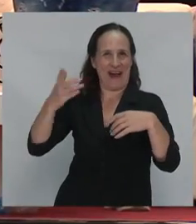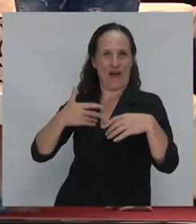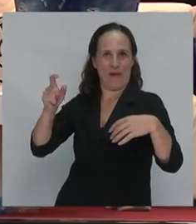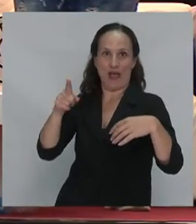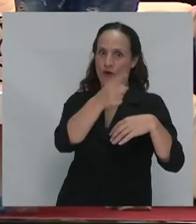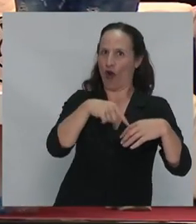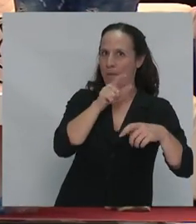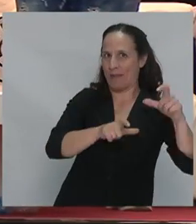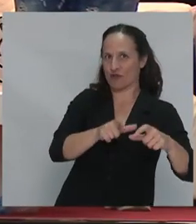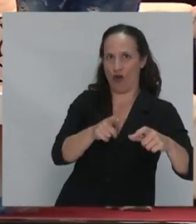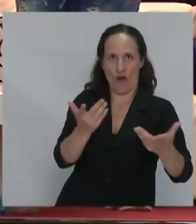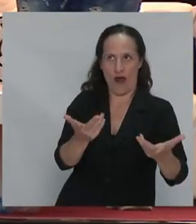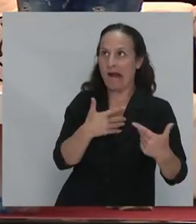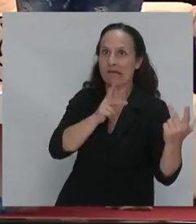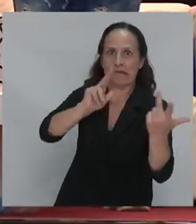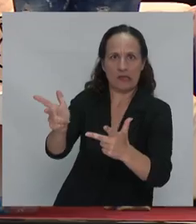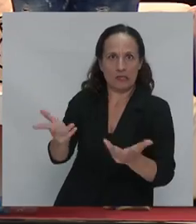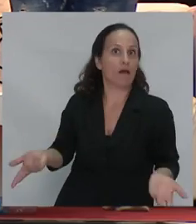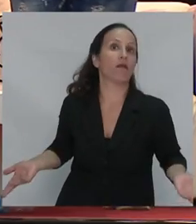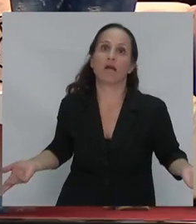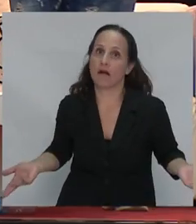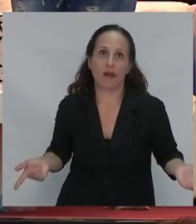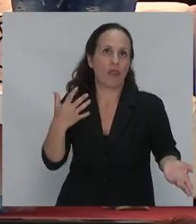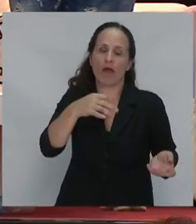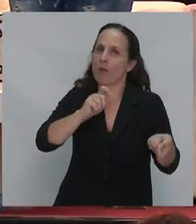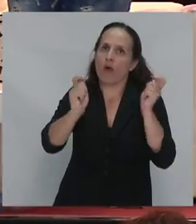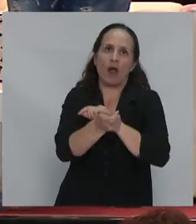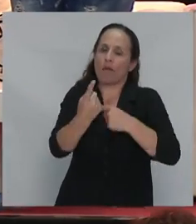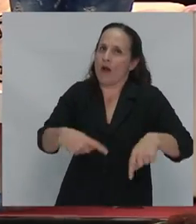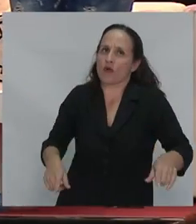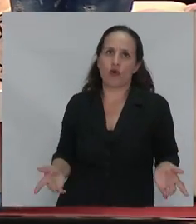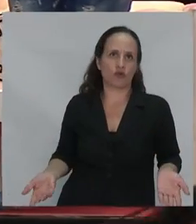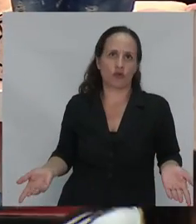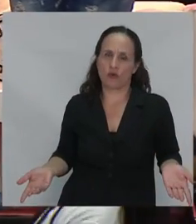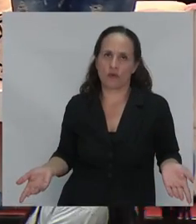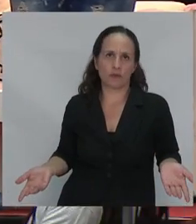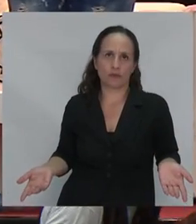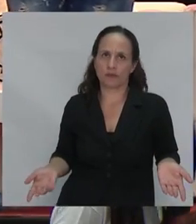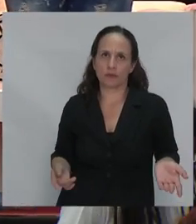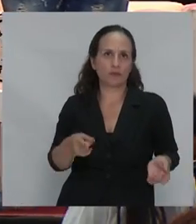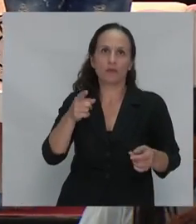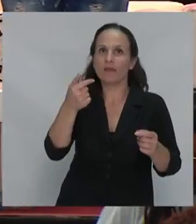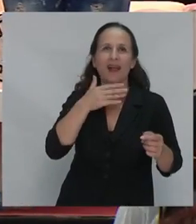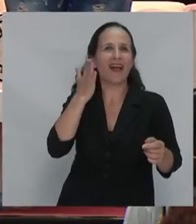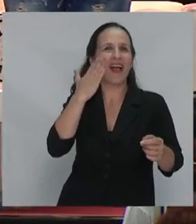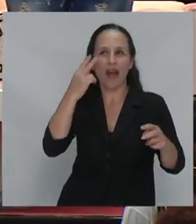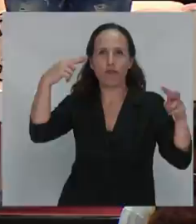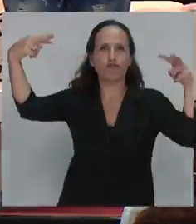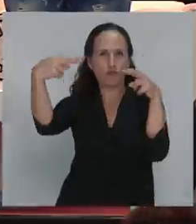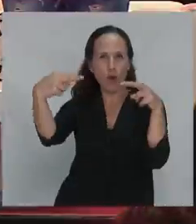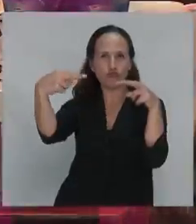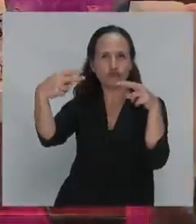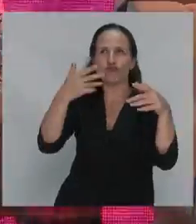lo que decimos la realidad de decir tenemos que cambiar las cosas muchachos queríamos esto en la cara y poder discutir